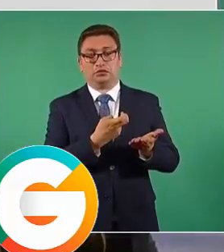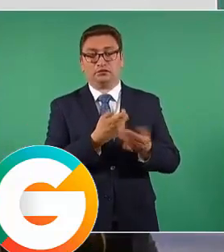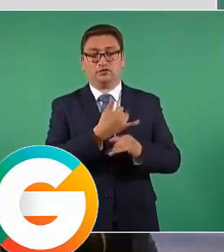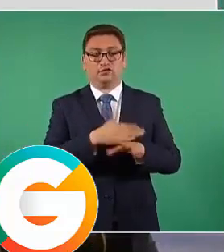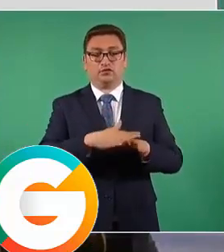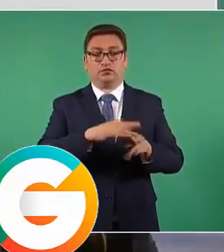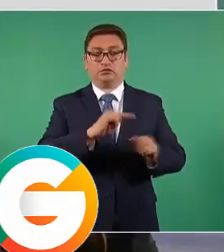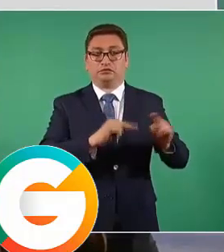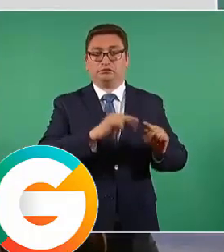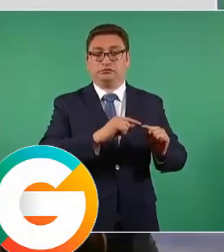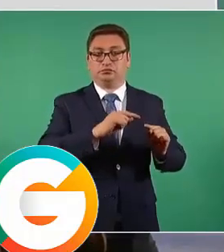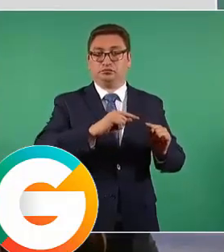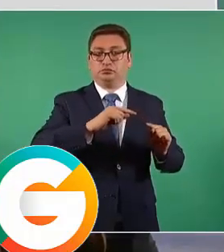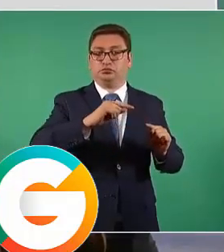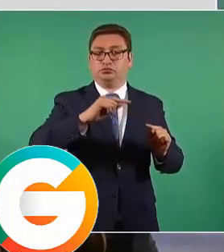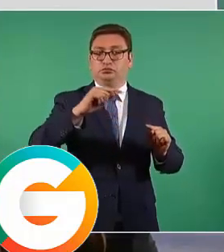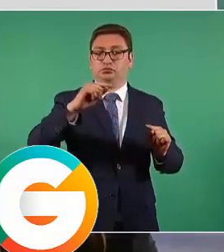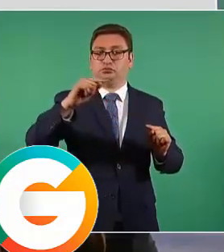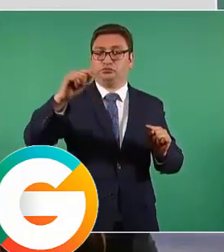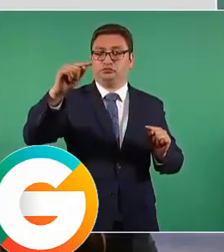Así va.